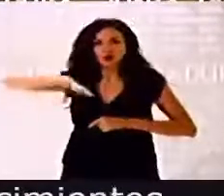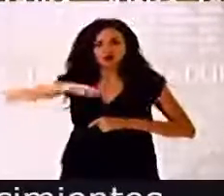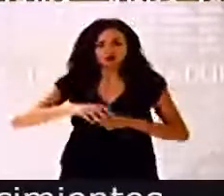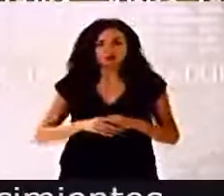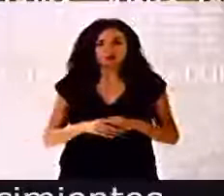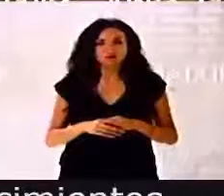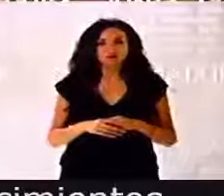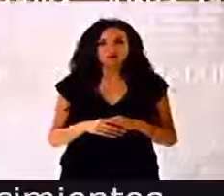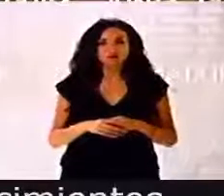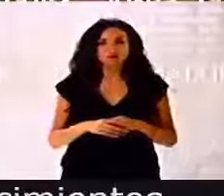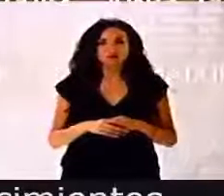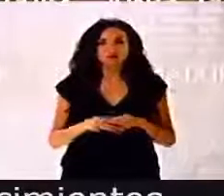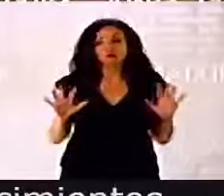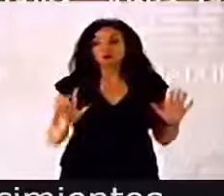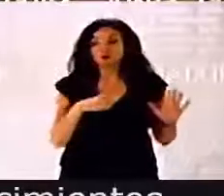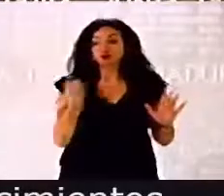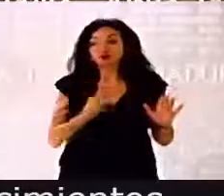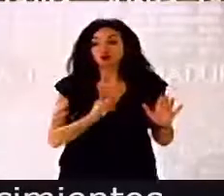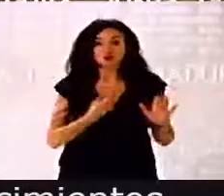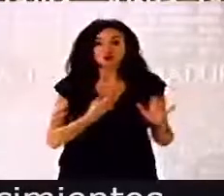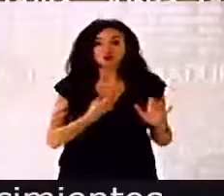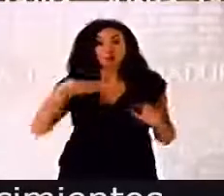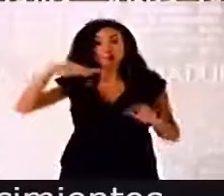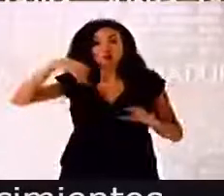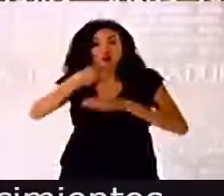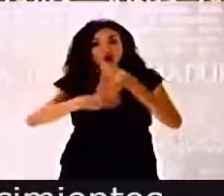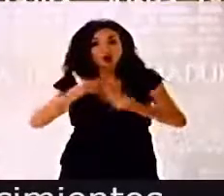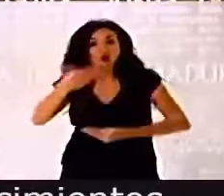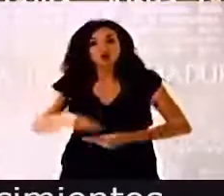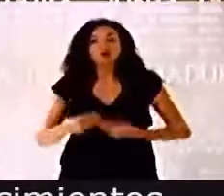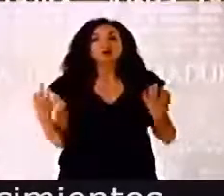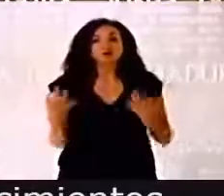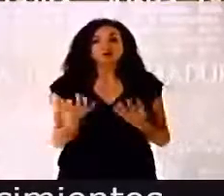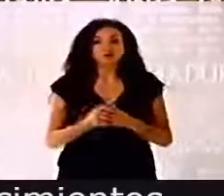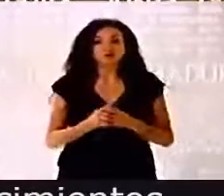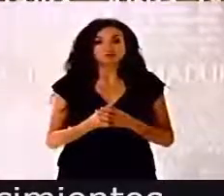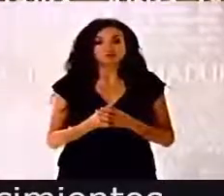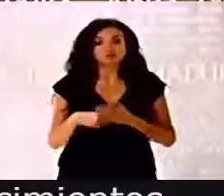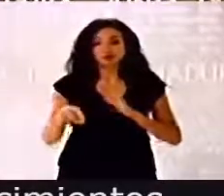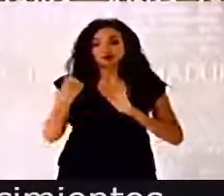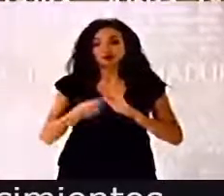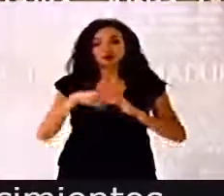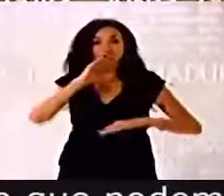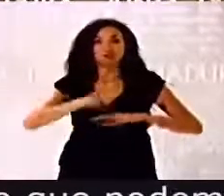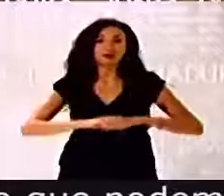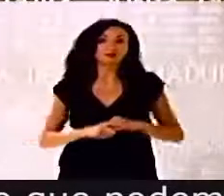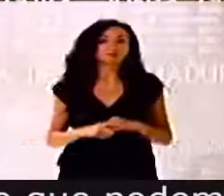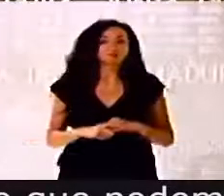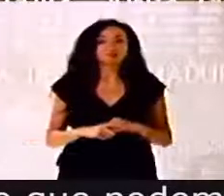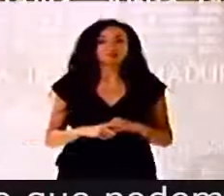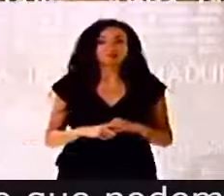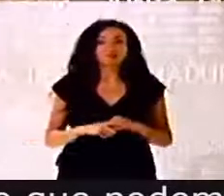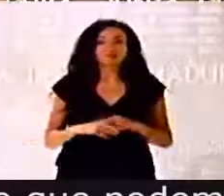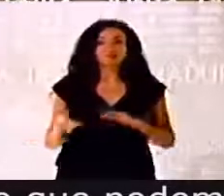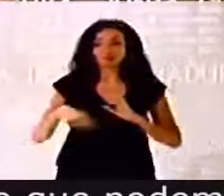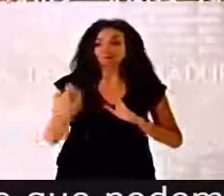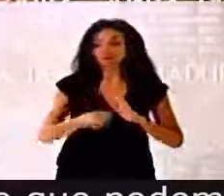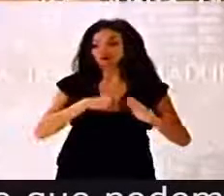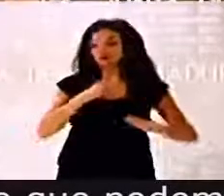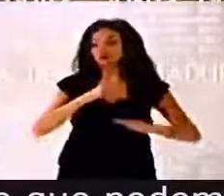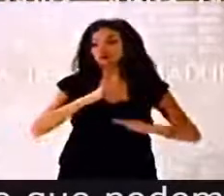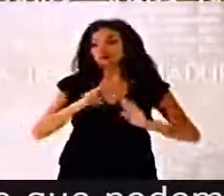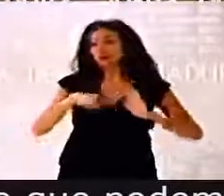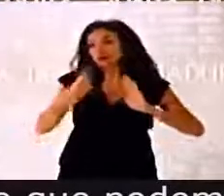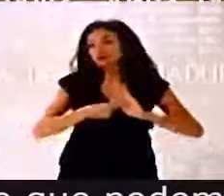pero nosotros lo único que podemos hacer es cumplir las leyes y las competencias estatales con más